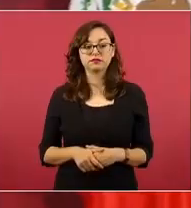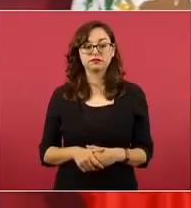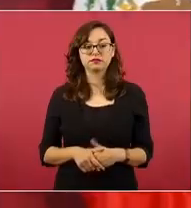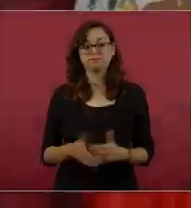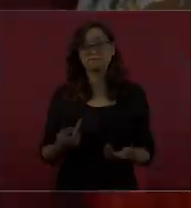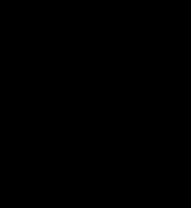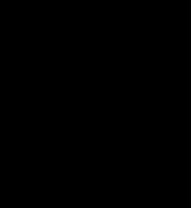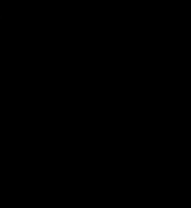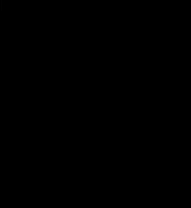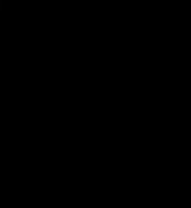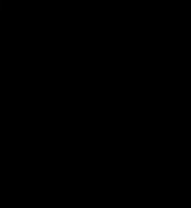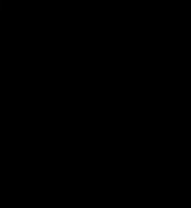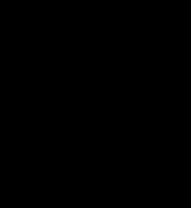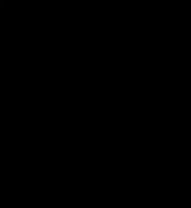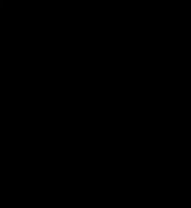los conservadores